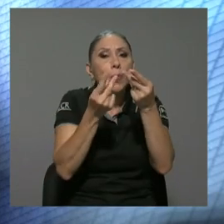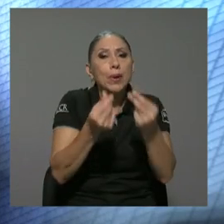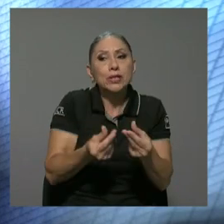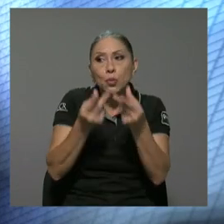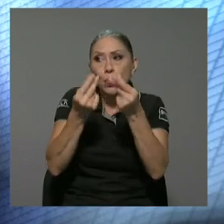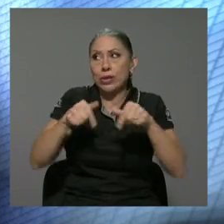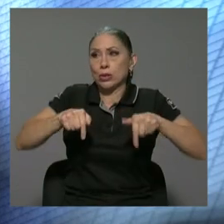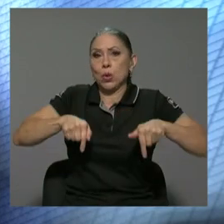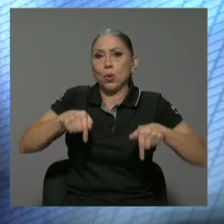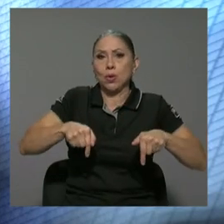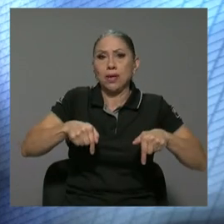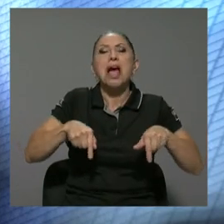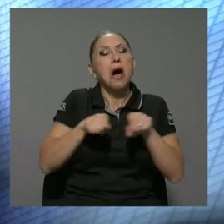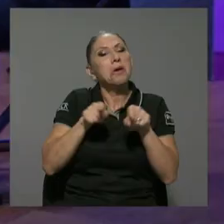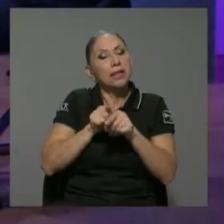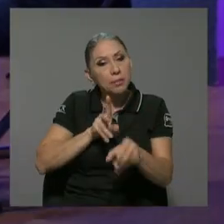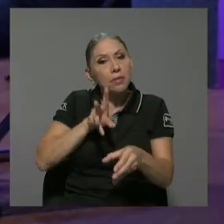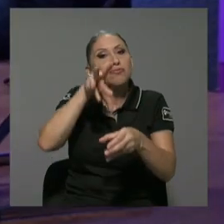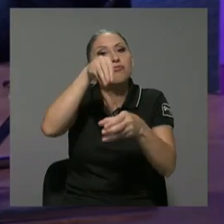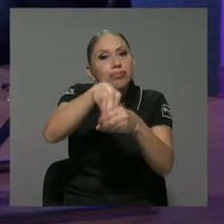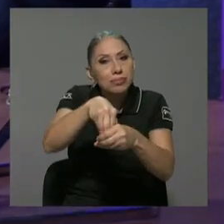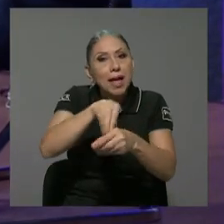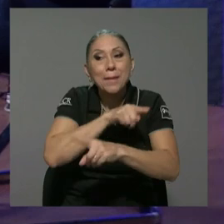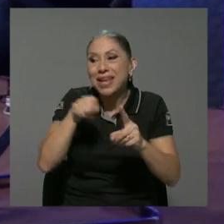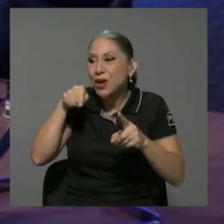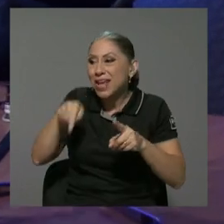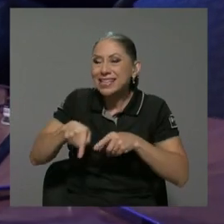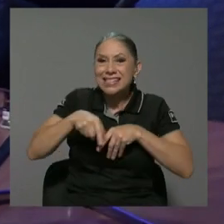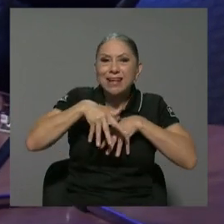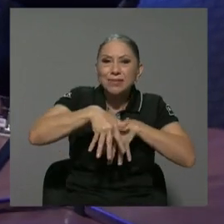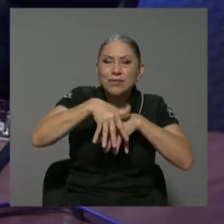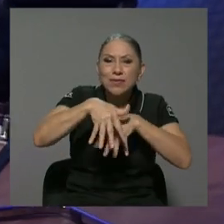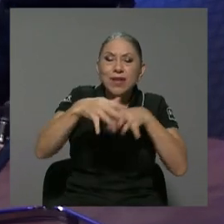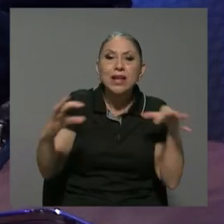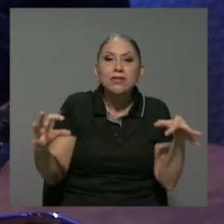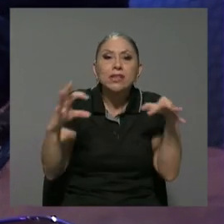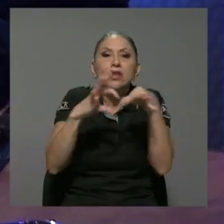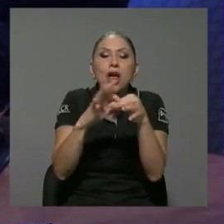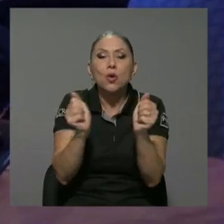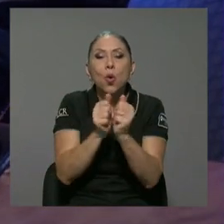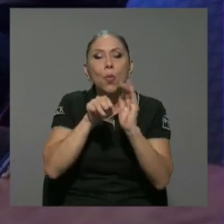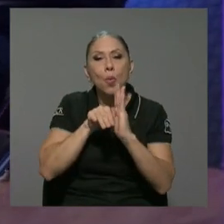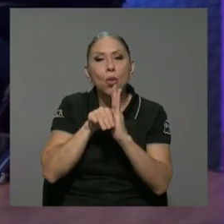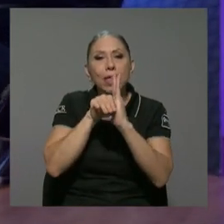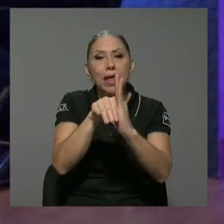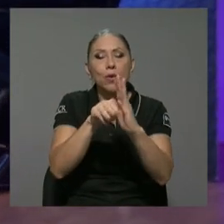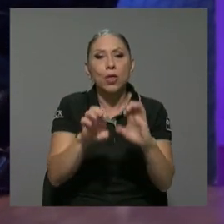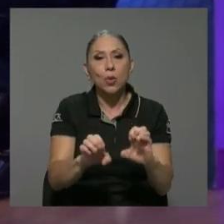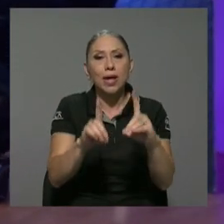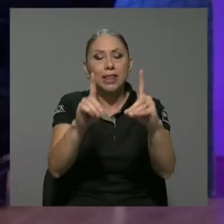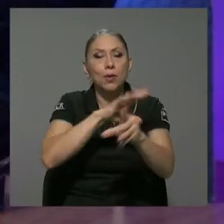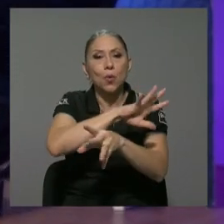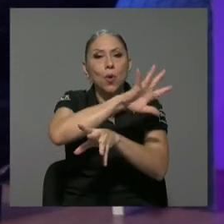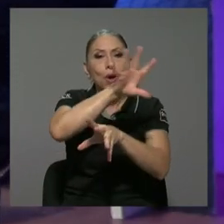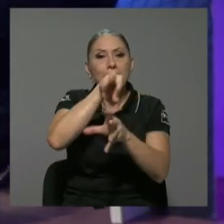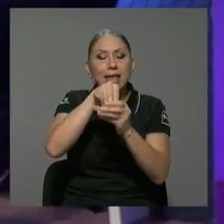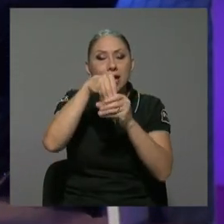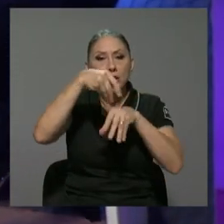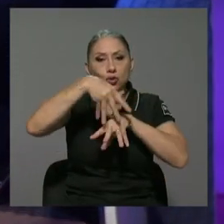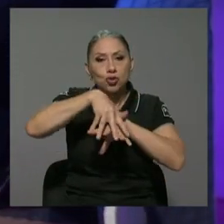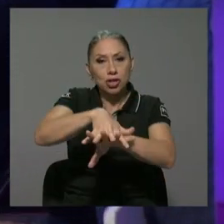¿verdad? Tiene que ver con un modelo educativo inclusivo, ¿verdad? Tiene que ver con un